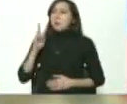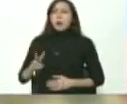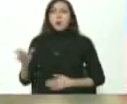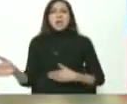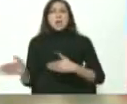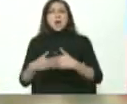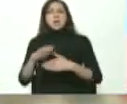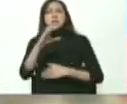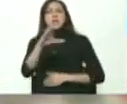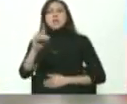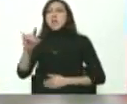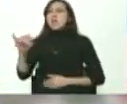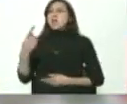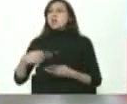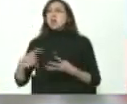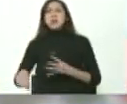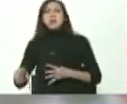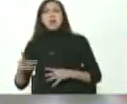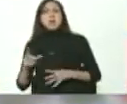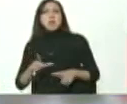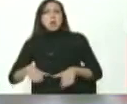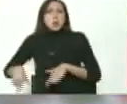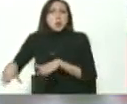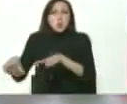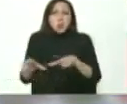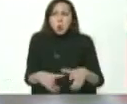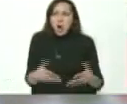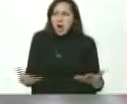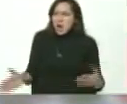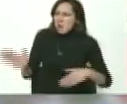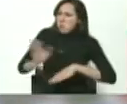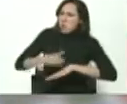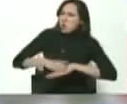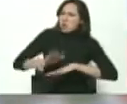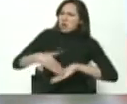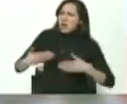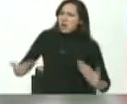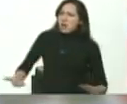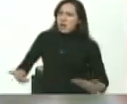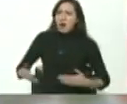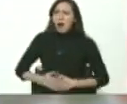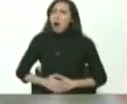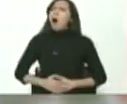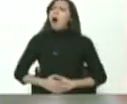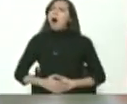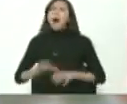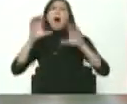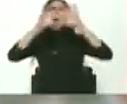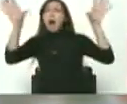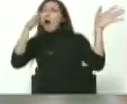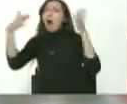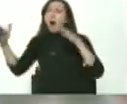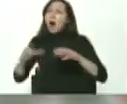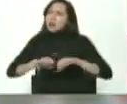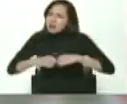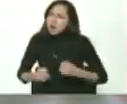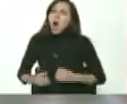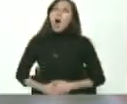el CDI de no sé dónde, el CDI no sé dónde, el ambulatorio. ¿Y por qué? No, porque se dañó el aire. Arreglemos el